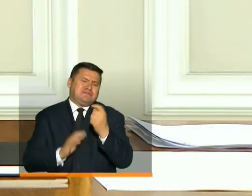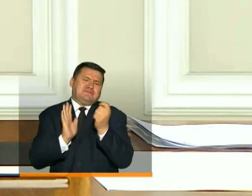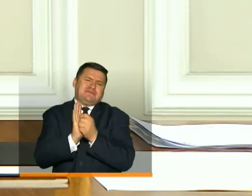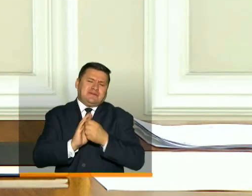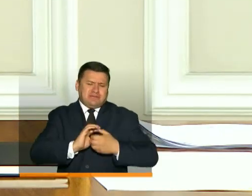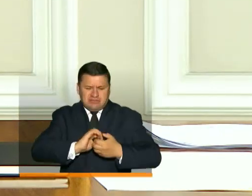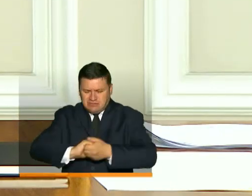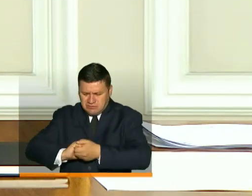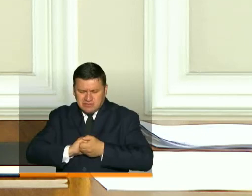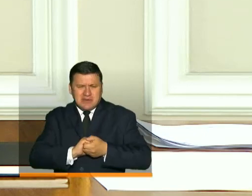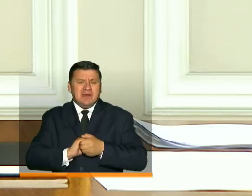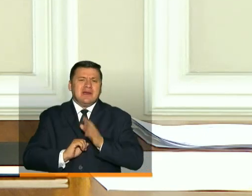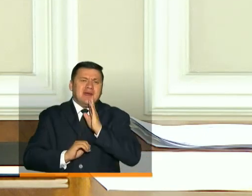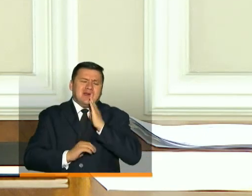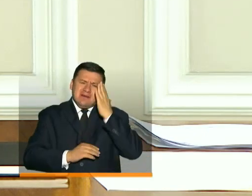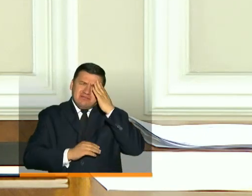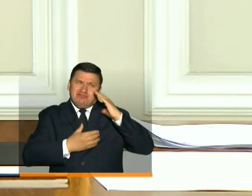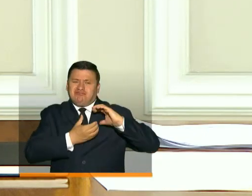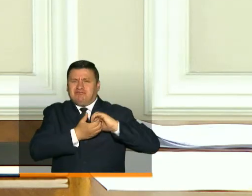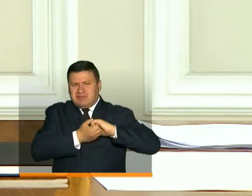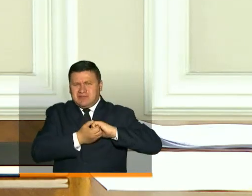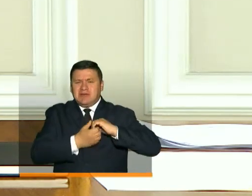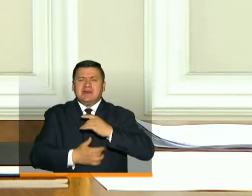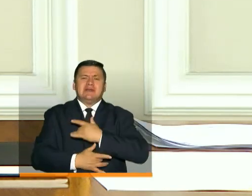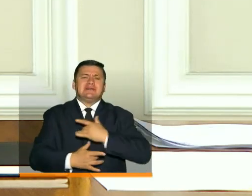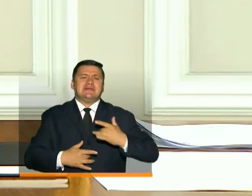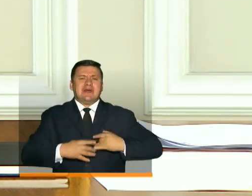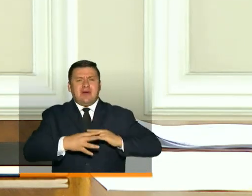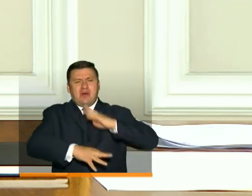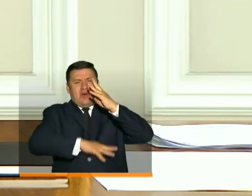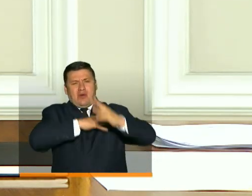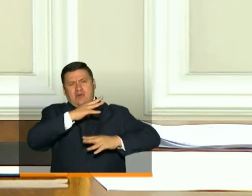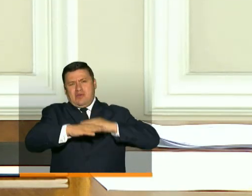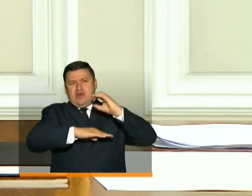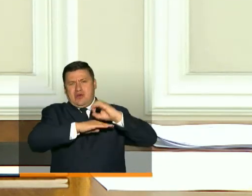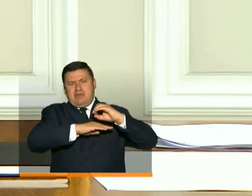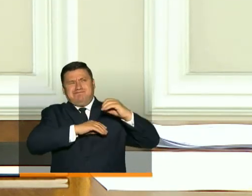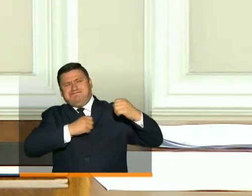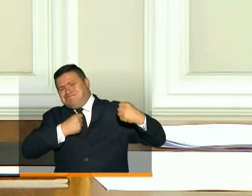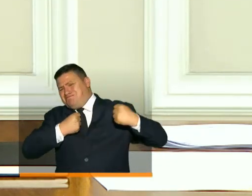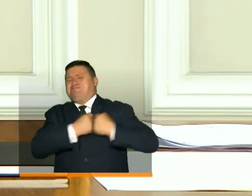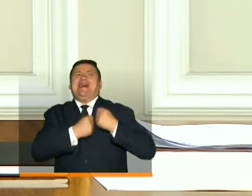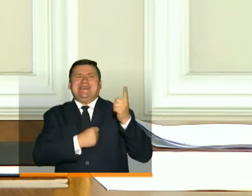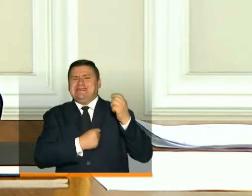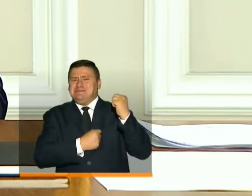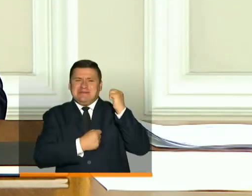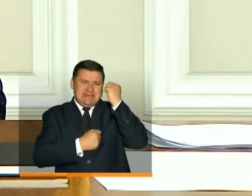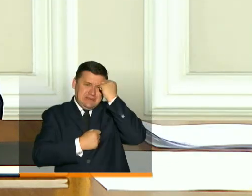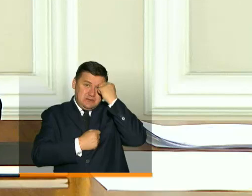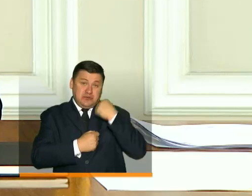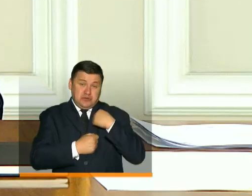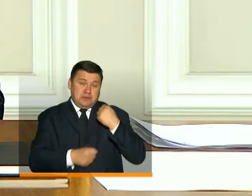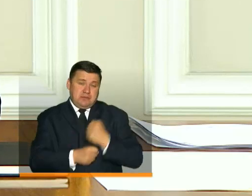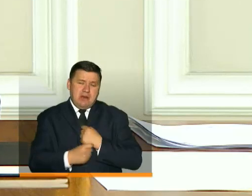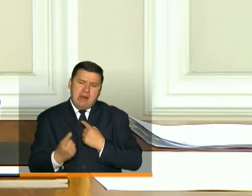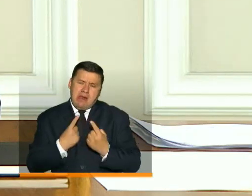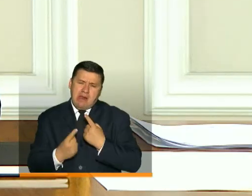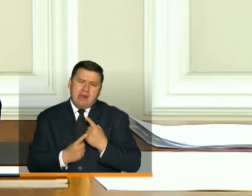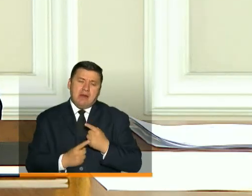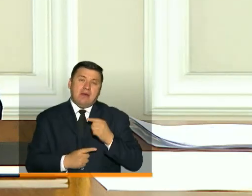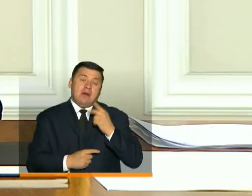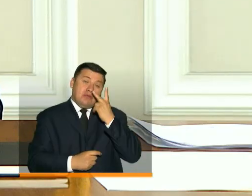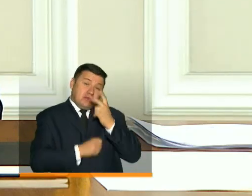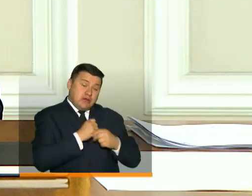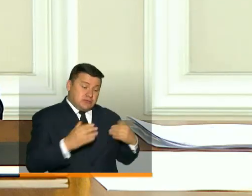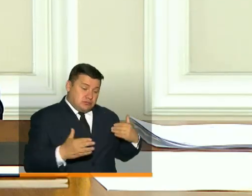de la mano con la Organización Mundial de la Salud. Uno de las personas con las que he podido trabajar a lo largo de estos 2